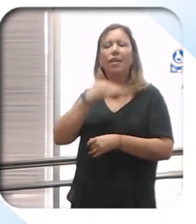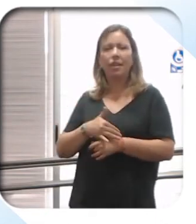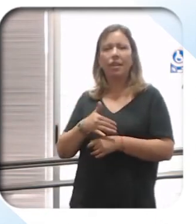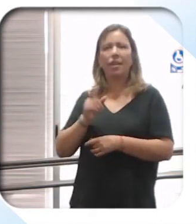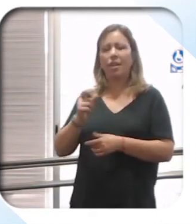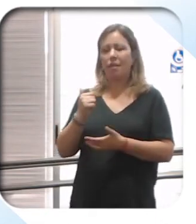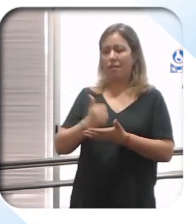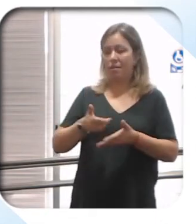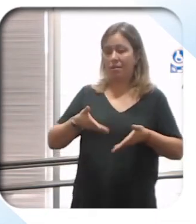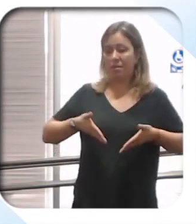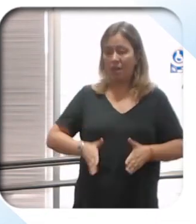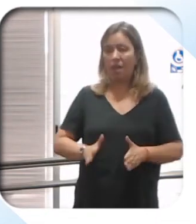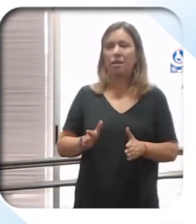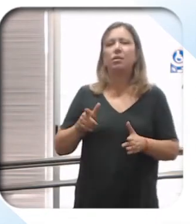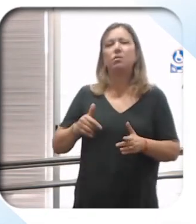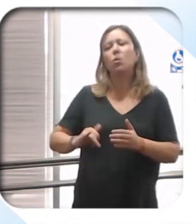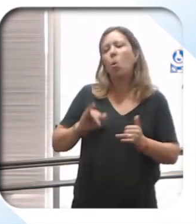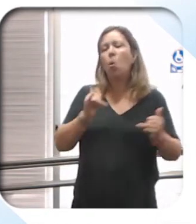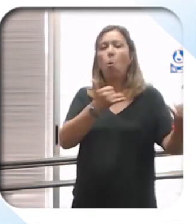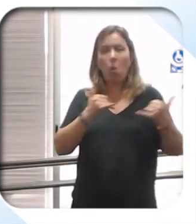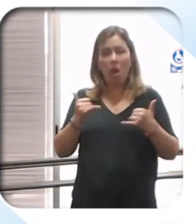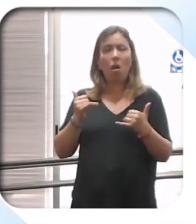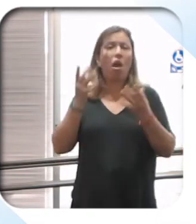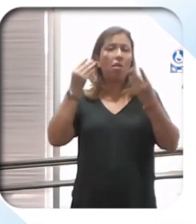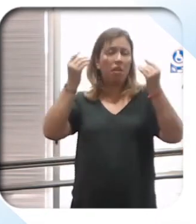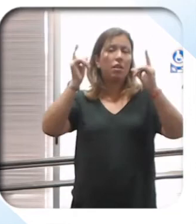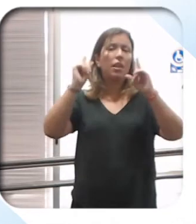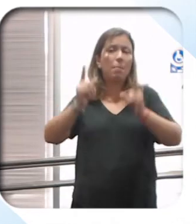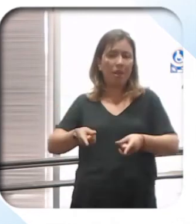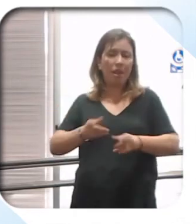el placer, el juego y la diversión en la